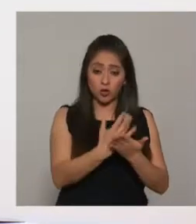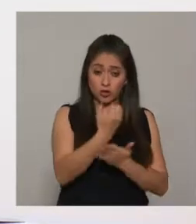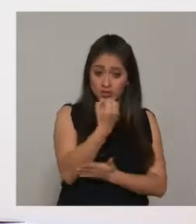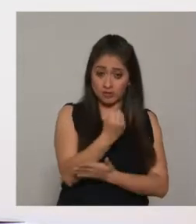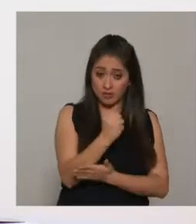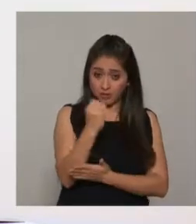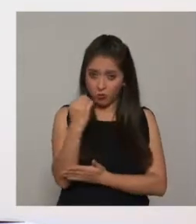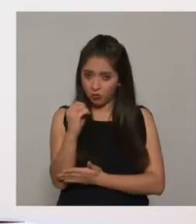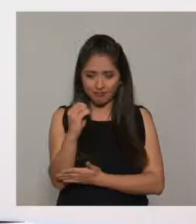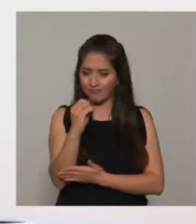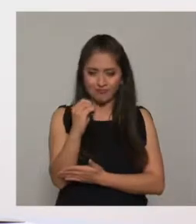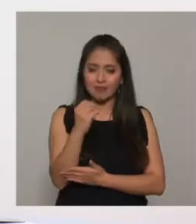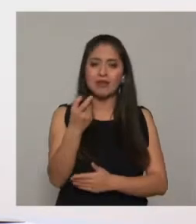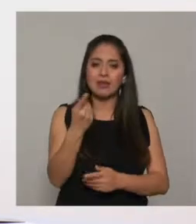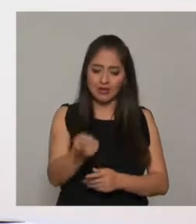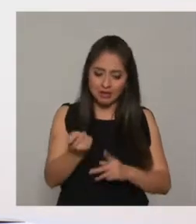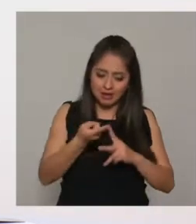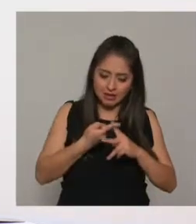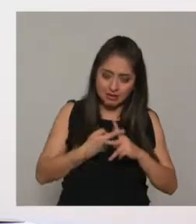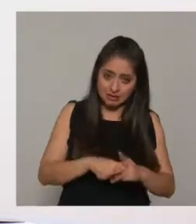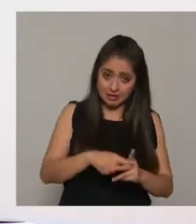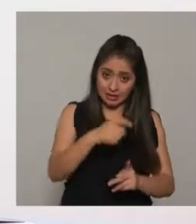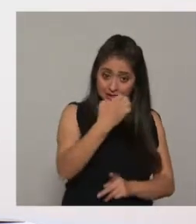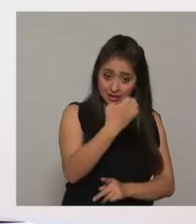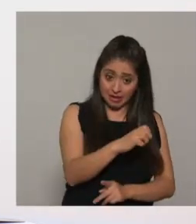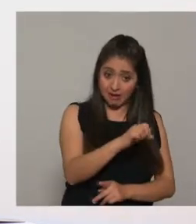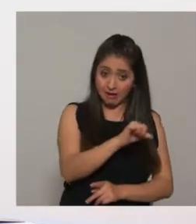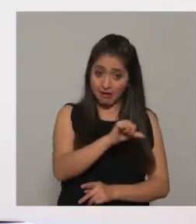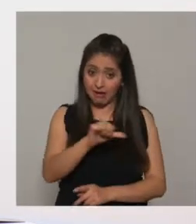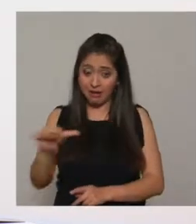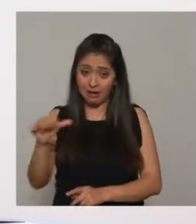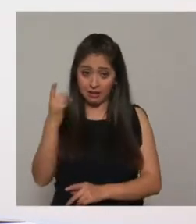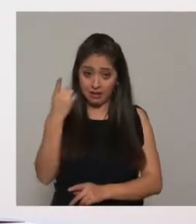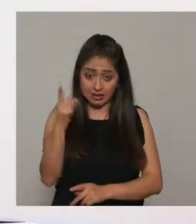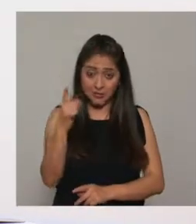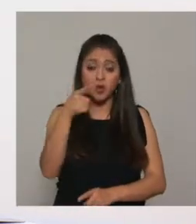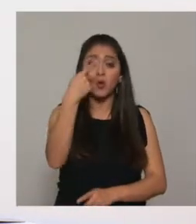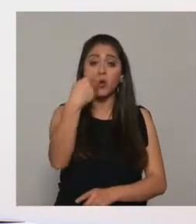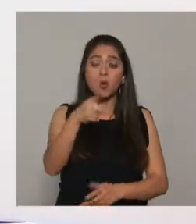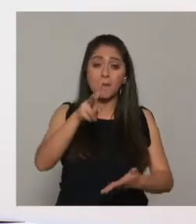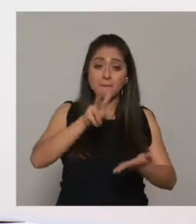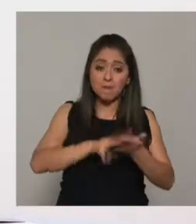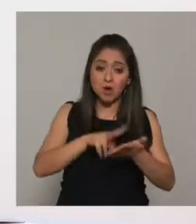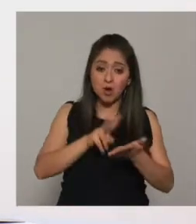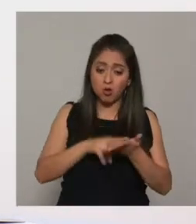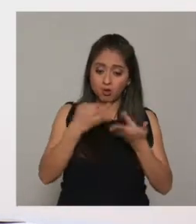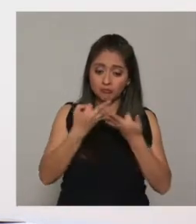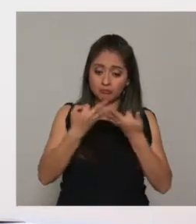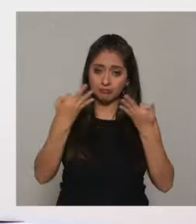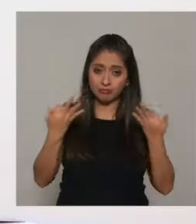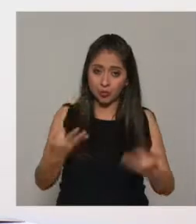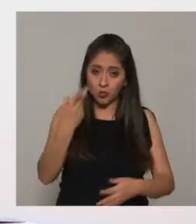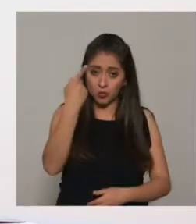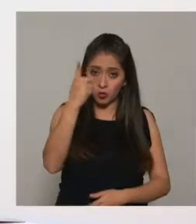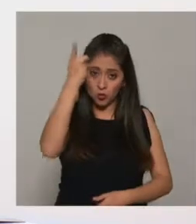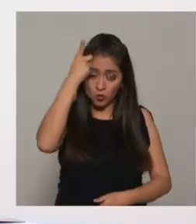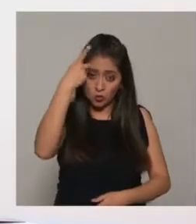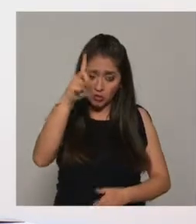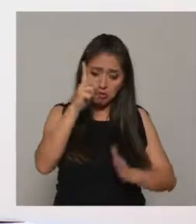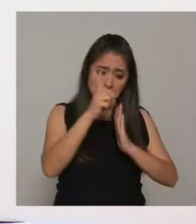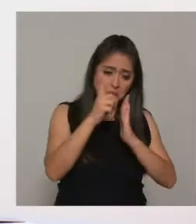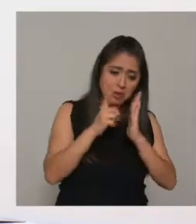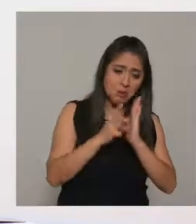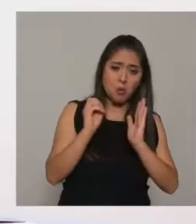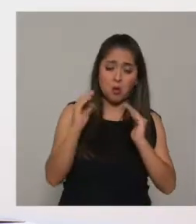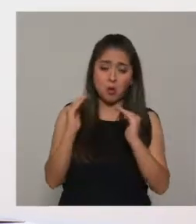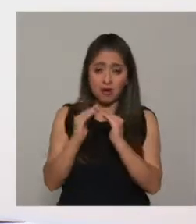desde enero hasta diciembre. Y entonces ahí, de acuerdo al valor catastral de tu inmueble, tienes beneficios que pueden ir hasta